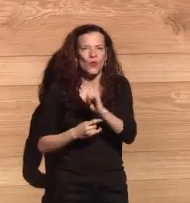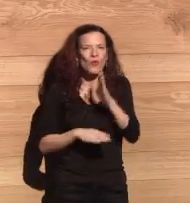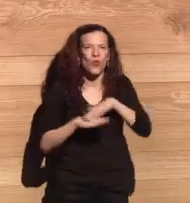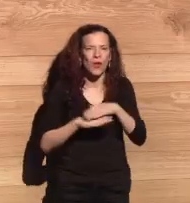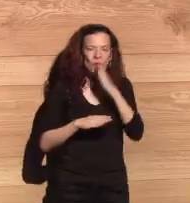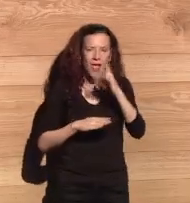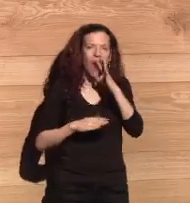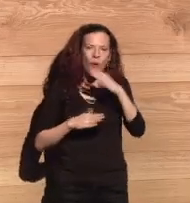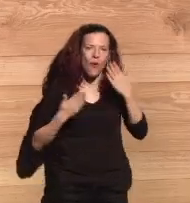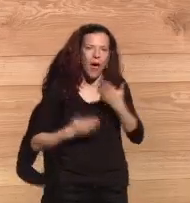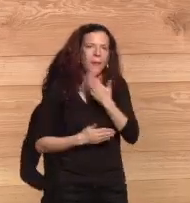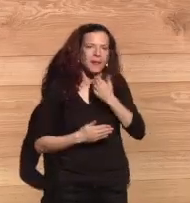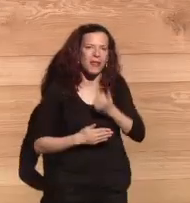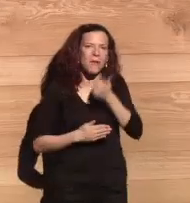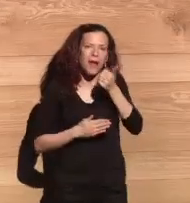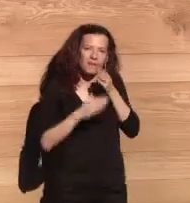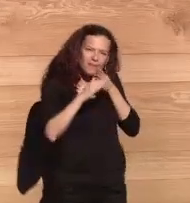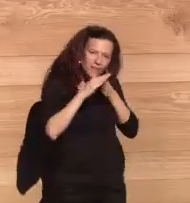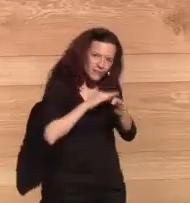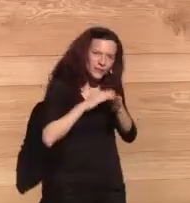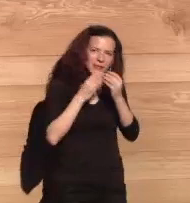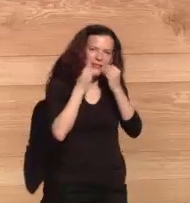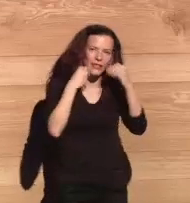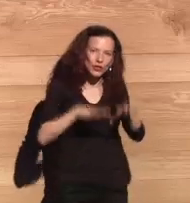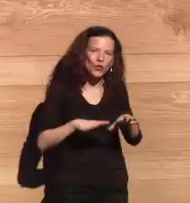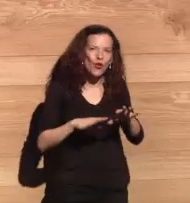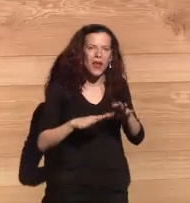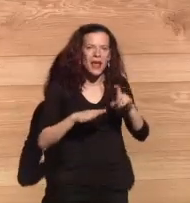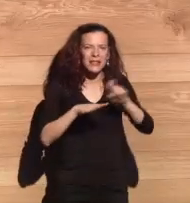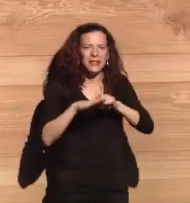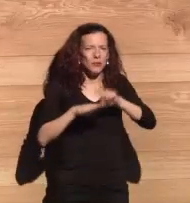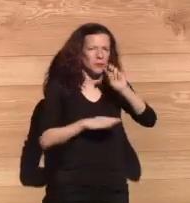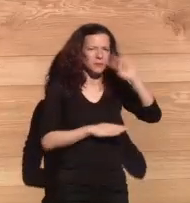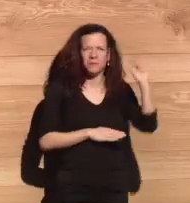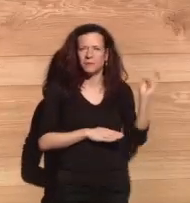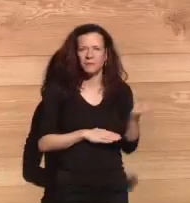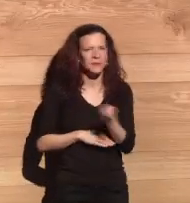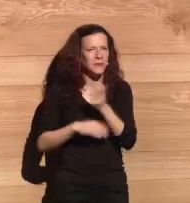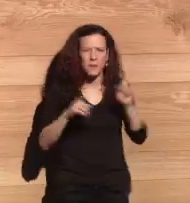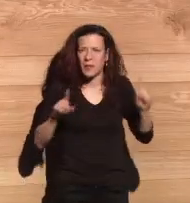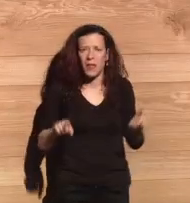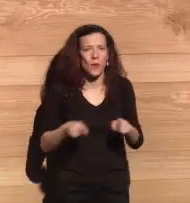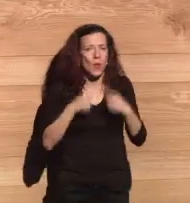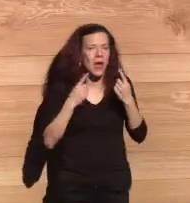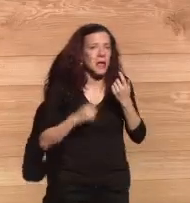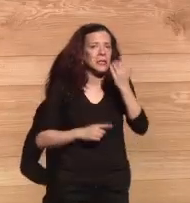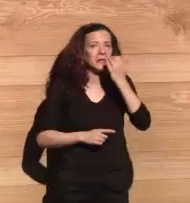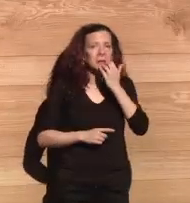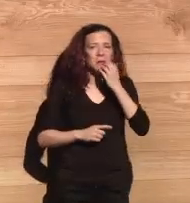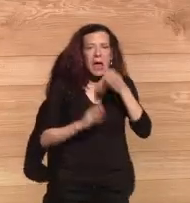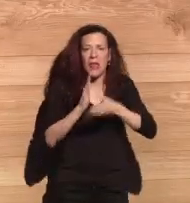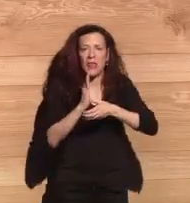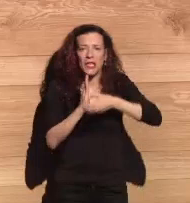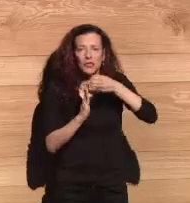ya me apetece entrar de lleno en las historias del tipo que sean. O sea, me da igual si es que han puesto un